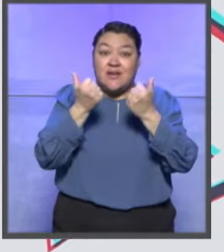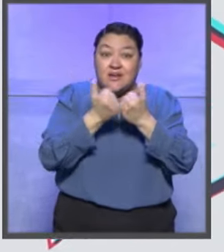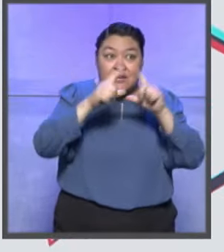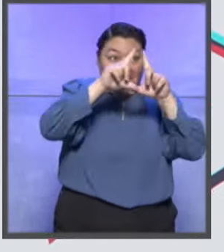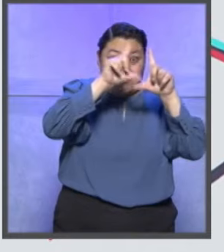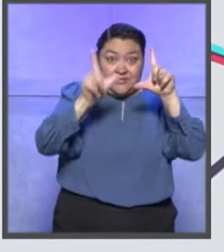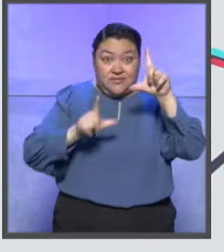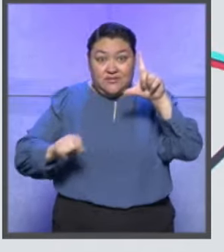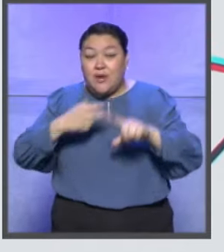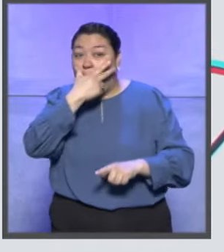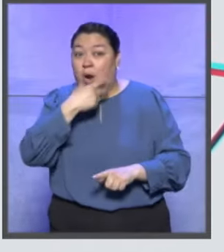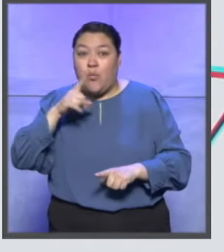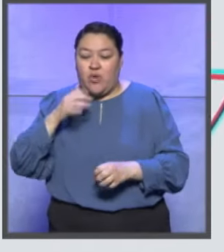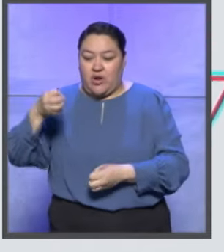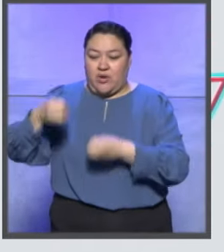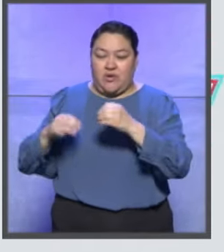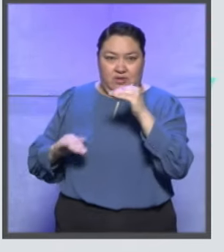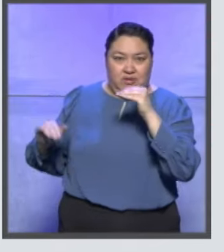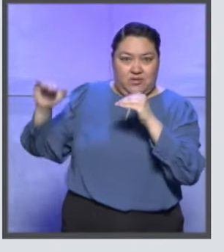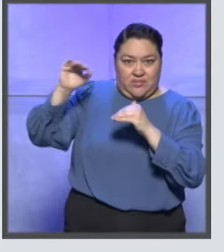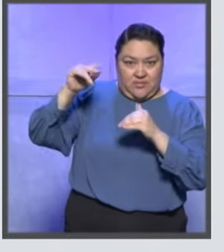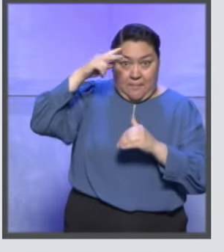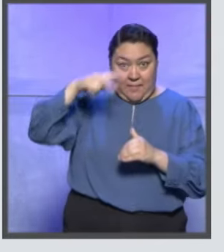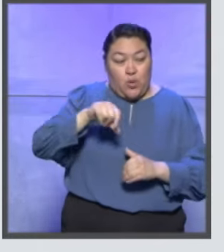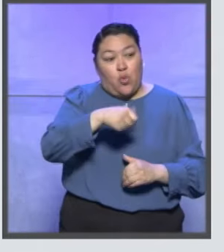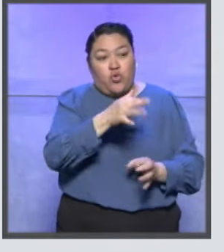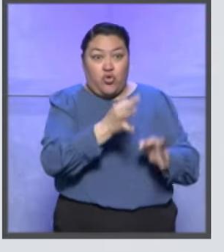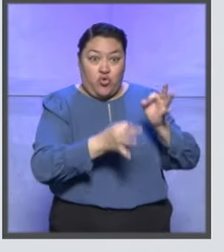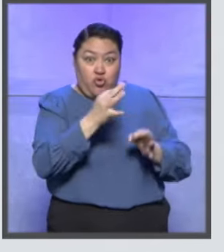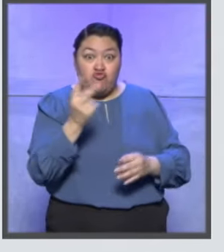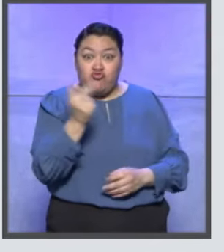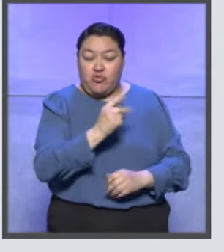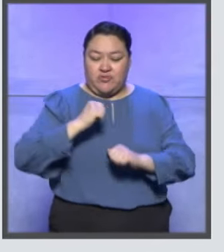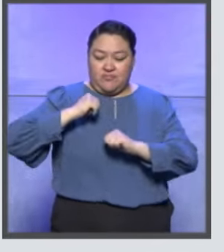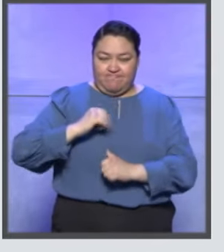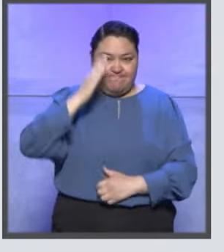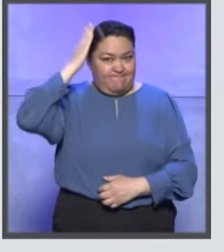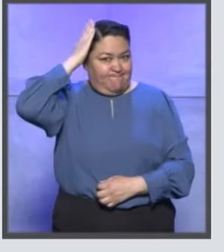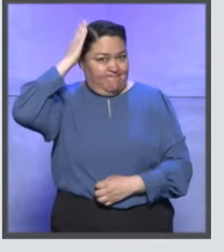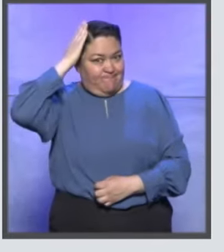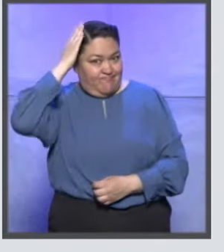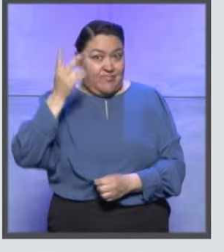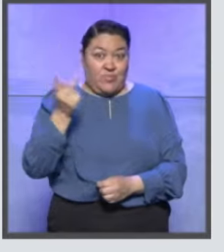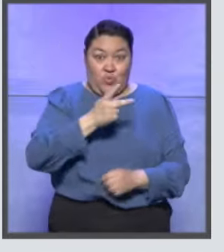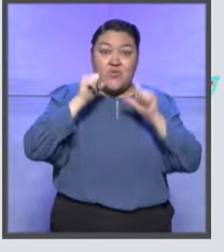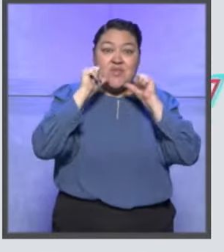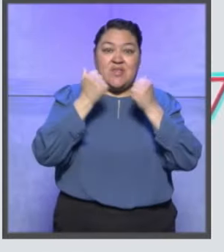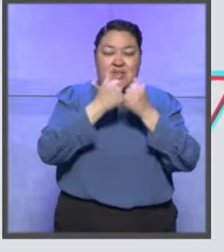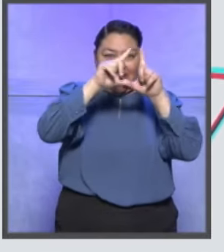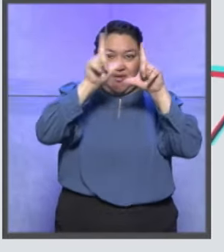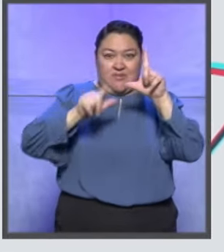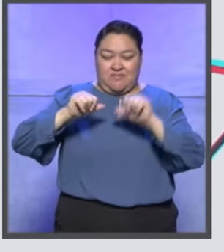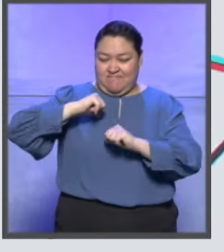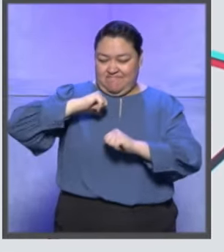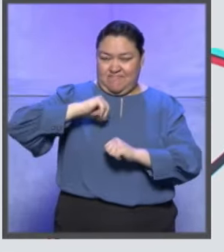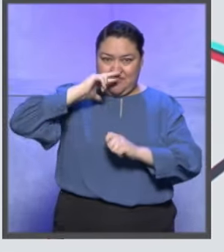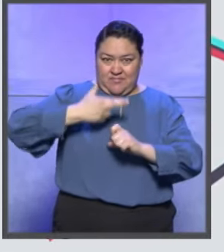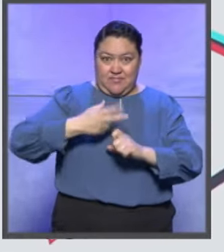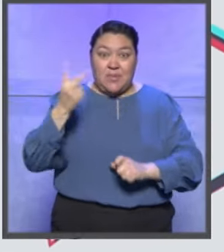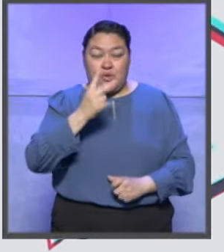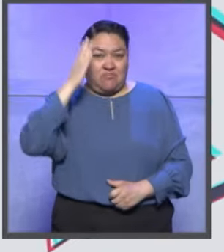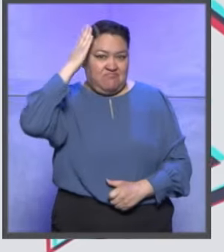asociaciones de magistradas y magistrados electorales de nuestro país, son las cabezas de esas asociaciones de magistradas y